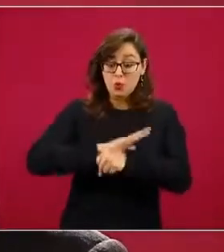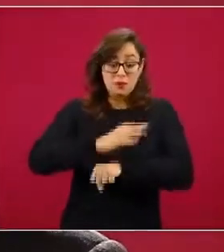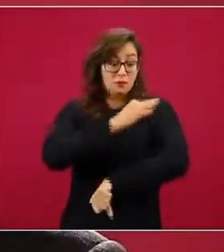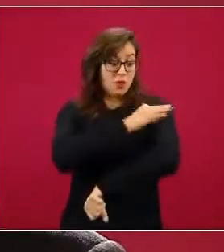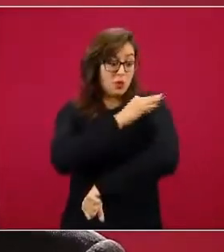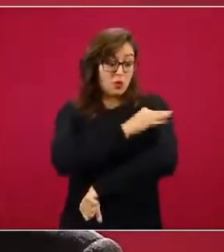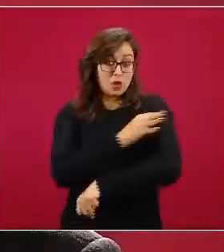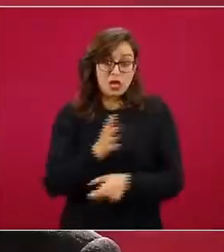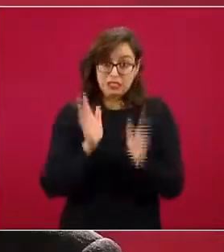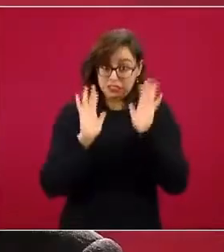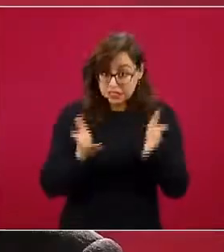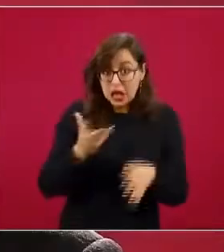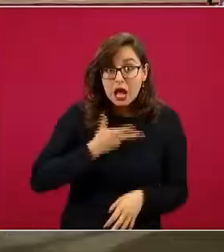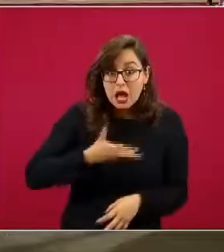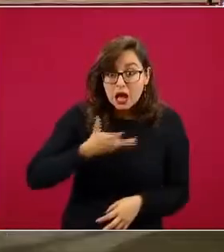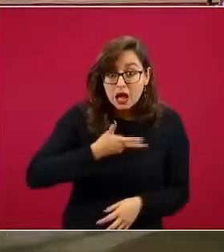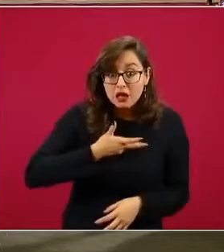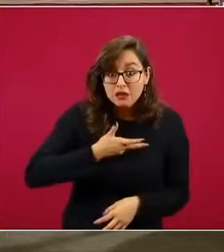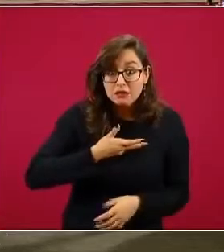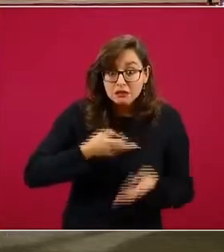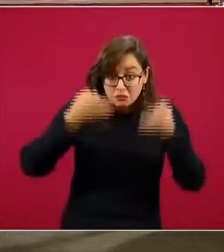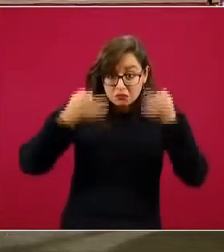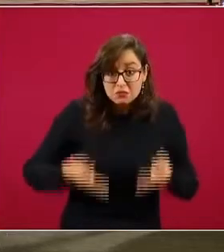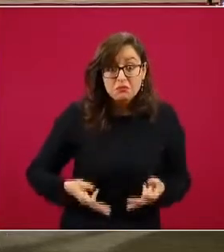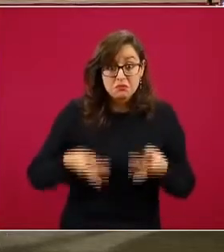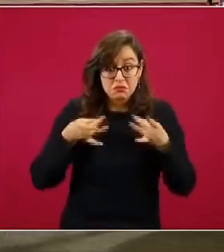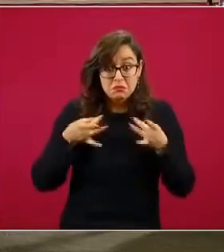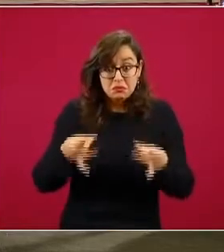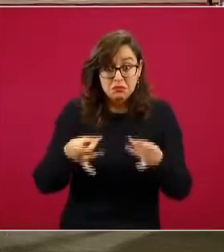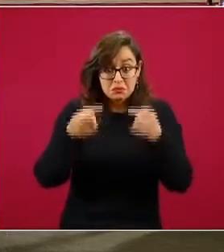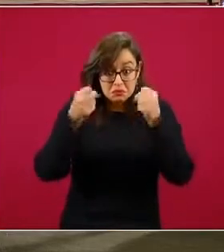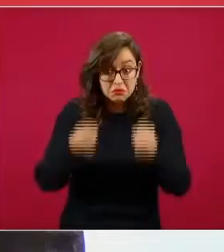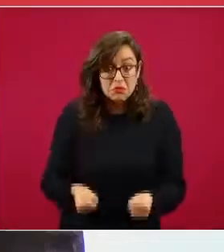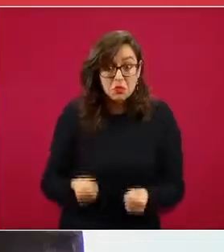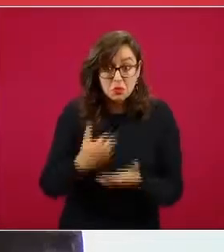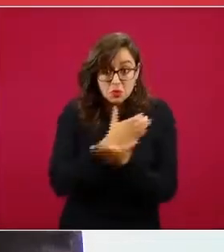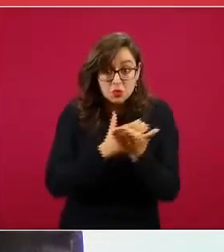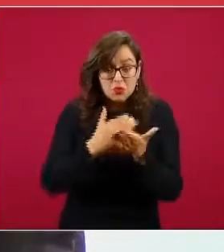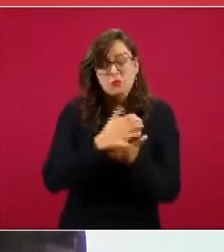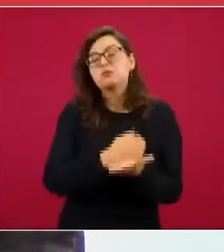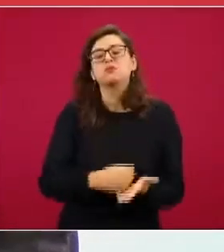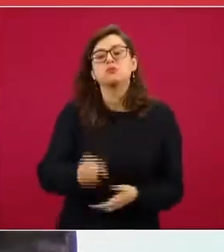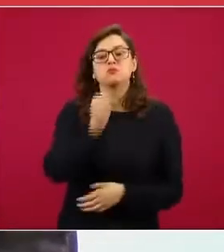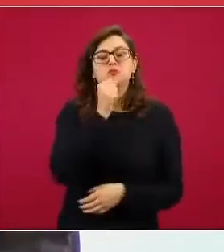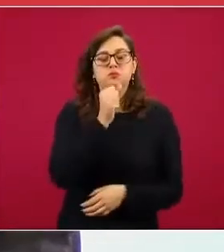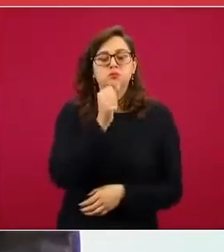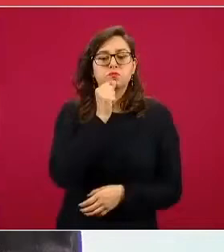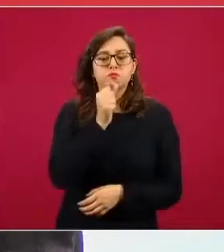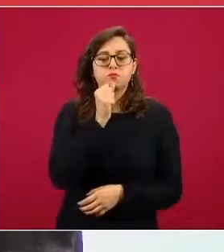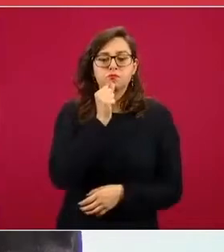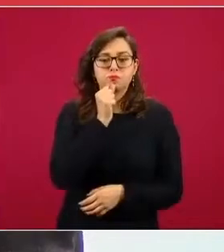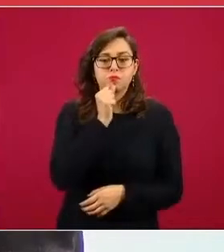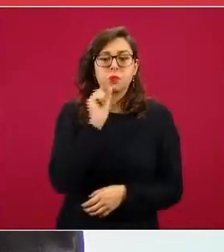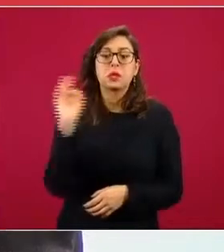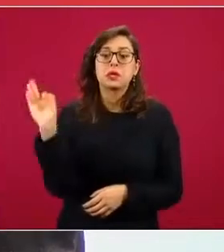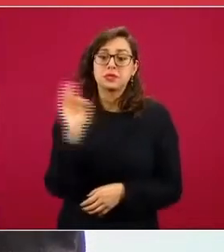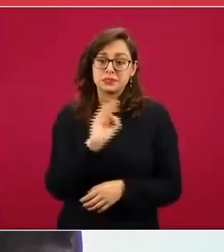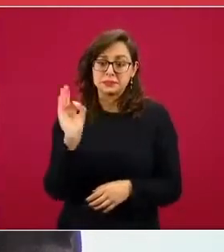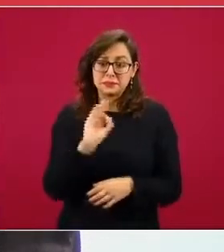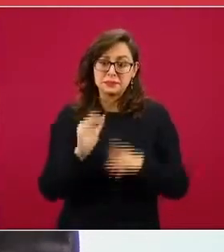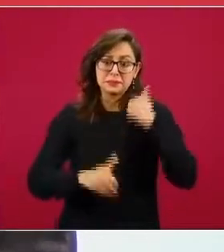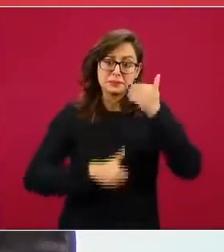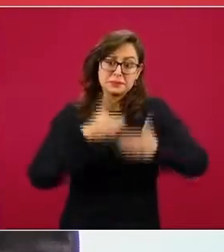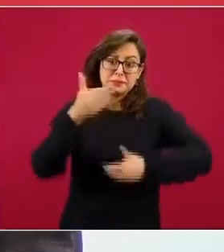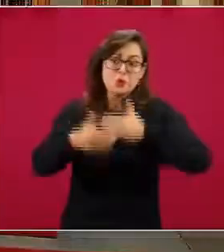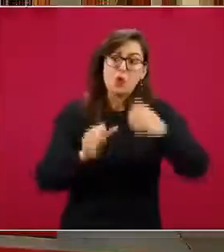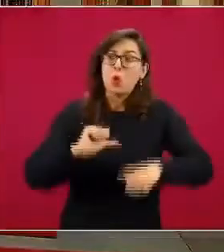sido probada como un producto de calidad, seguro y eficaz. En su momento, es posible que agencias de